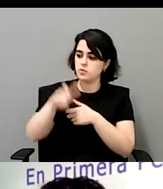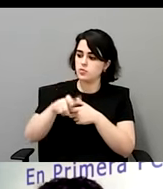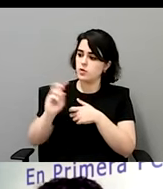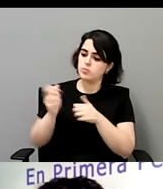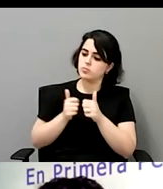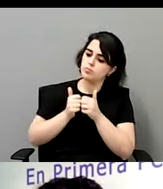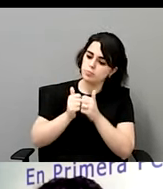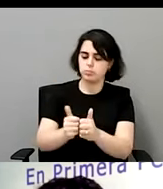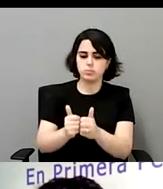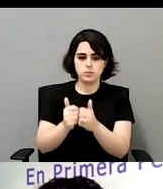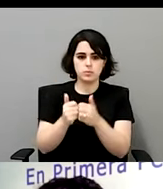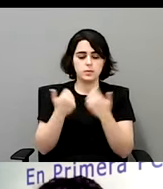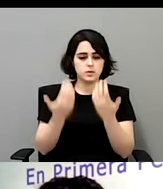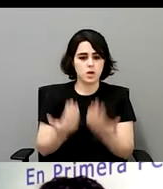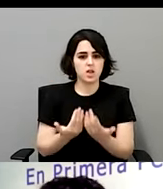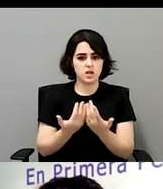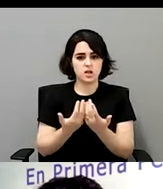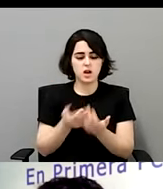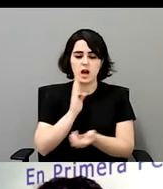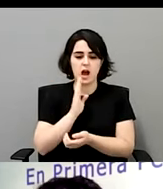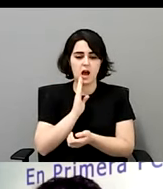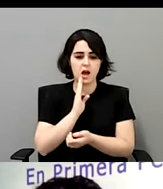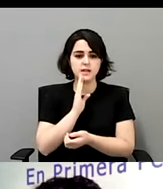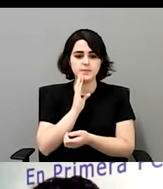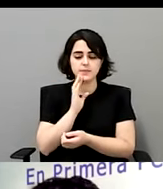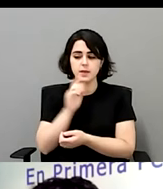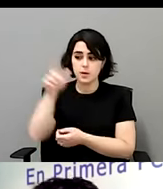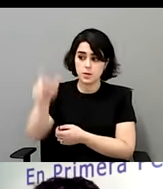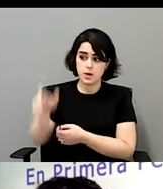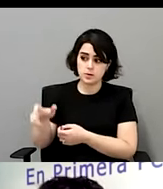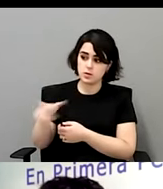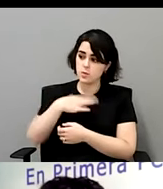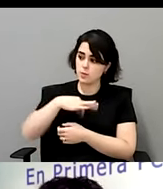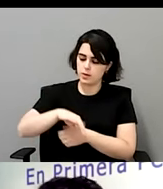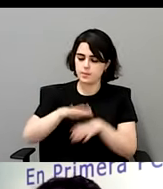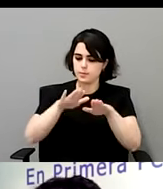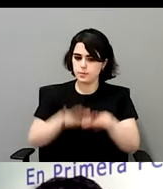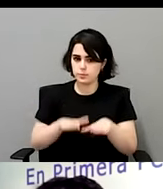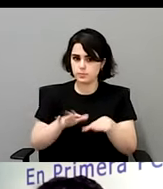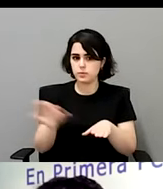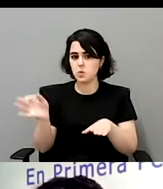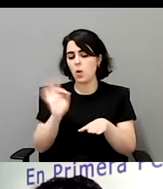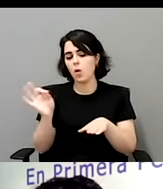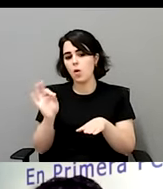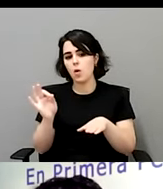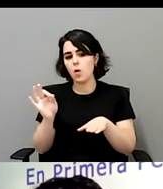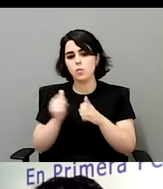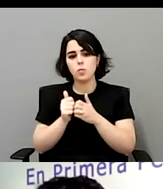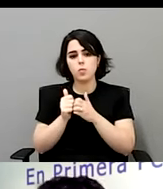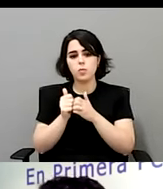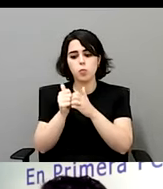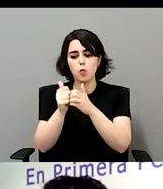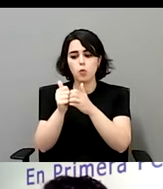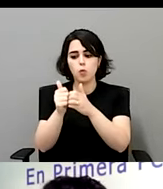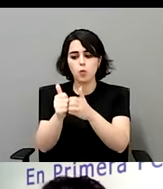Entonces, lo que decía antes, ella o bien se queda o bien me acompaña hasta el